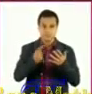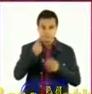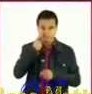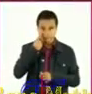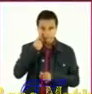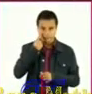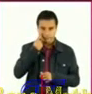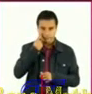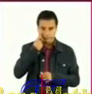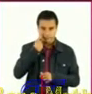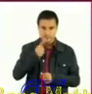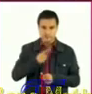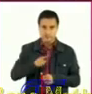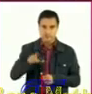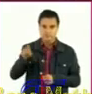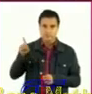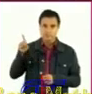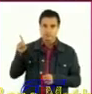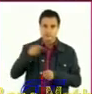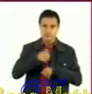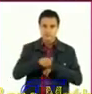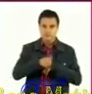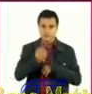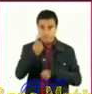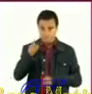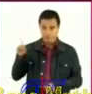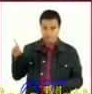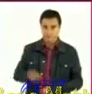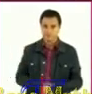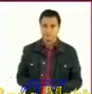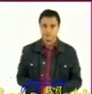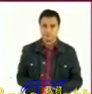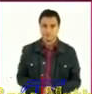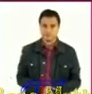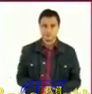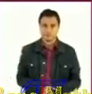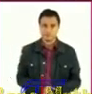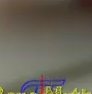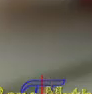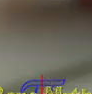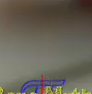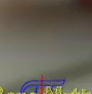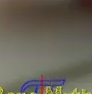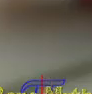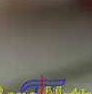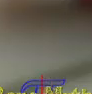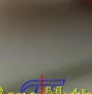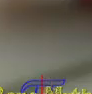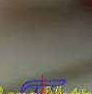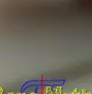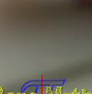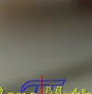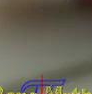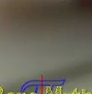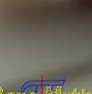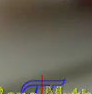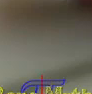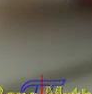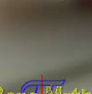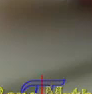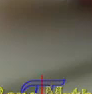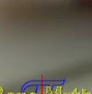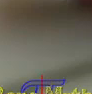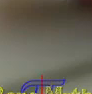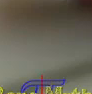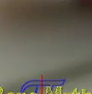Descripción del proyecto. Número 1. Construcción de la maqueta del edificio. Marcado y corte de los tramos de madera de acuerdo